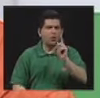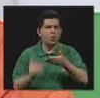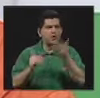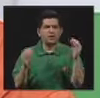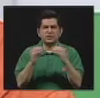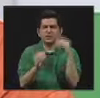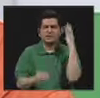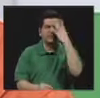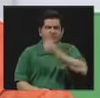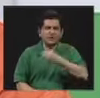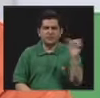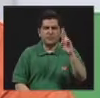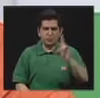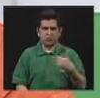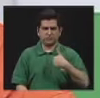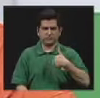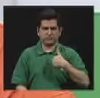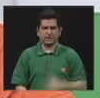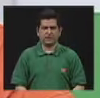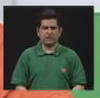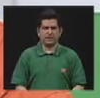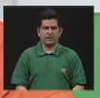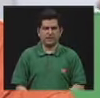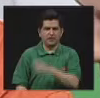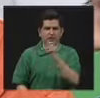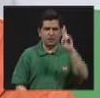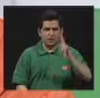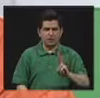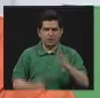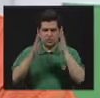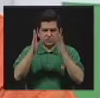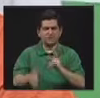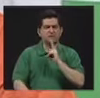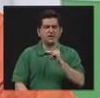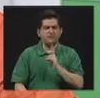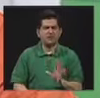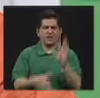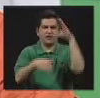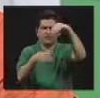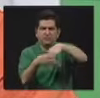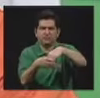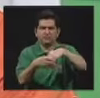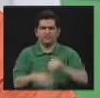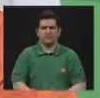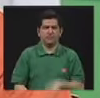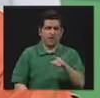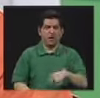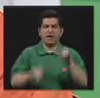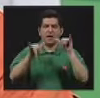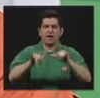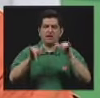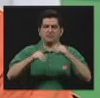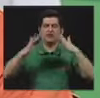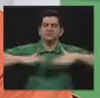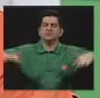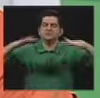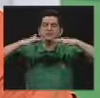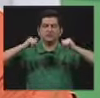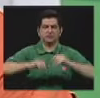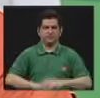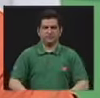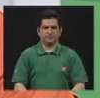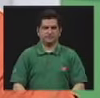que una de las cosas más lindas de Costa Rica es que el costarricense está realmente muy involucrado en